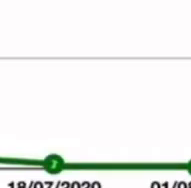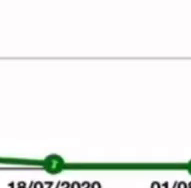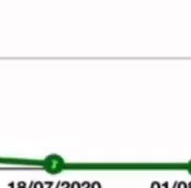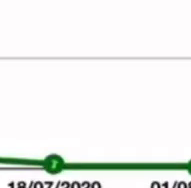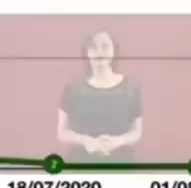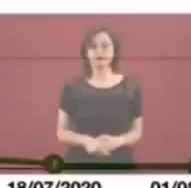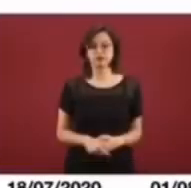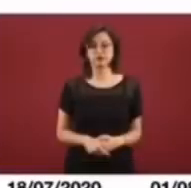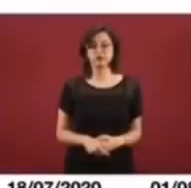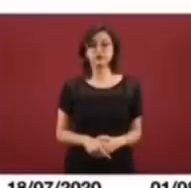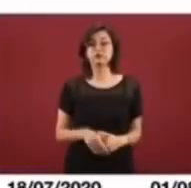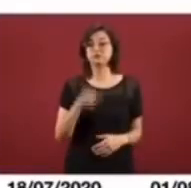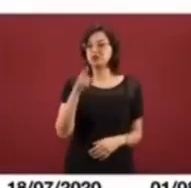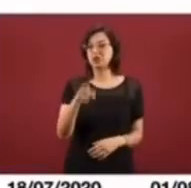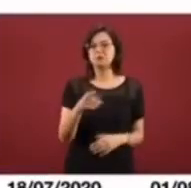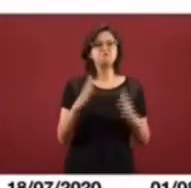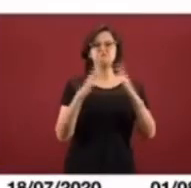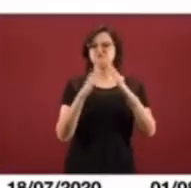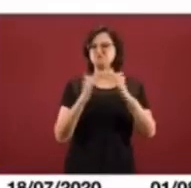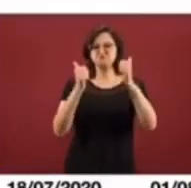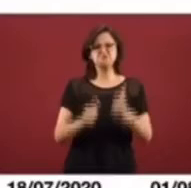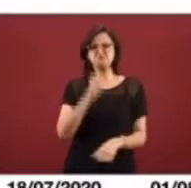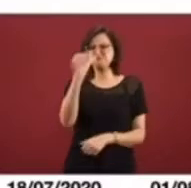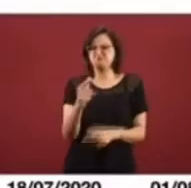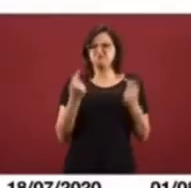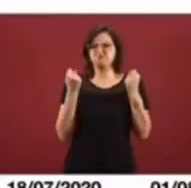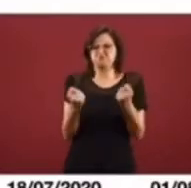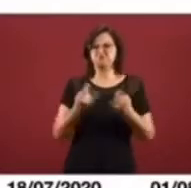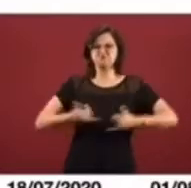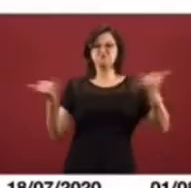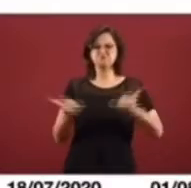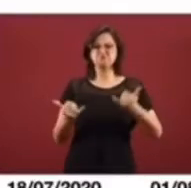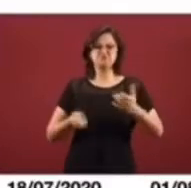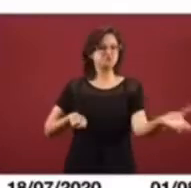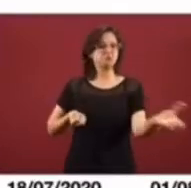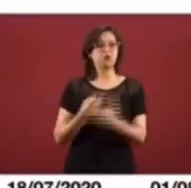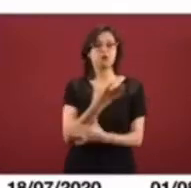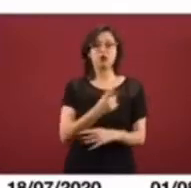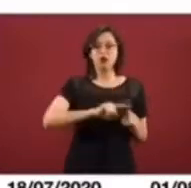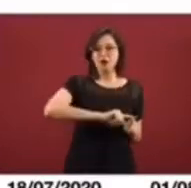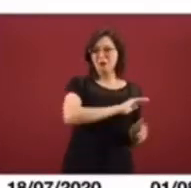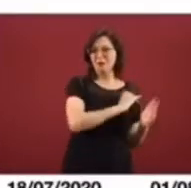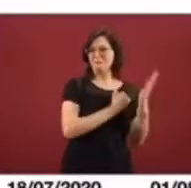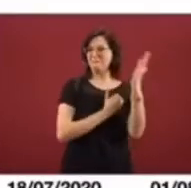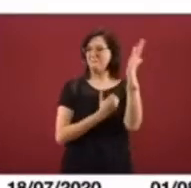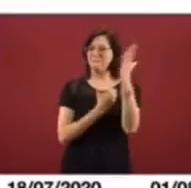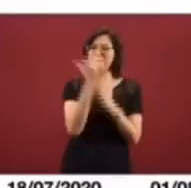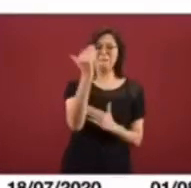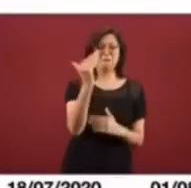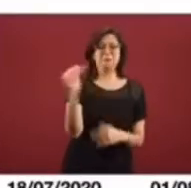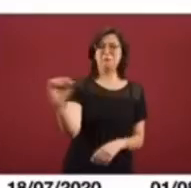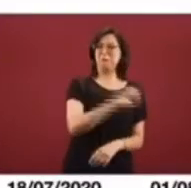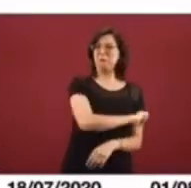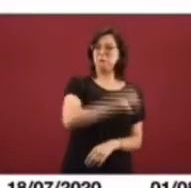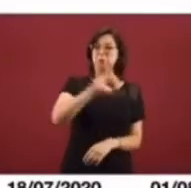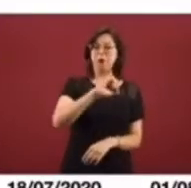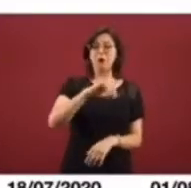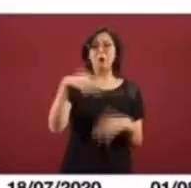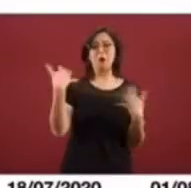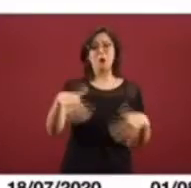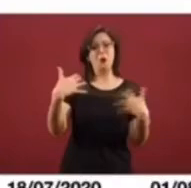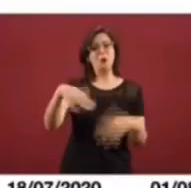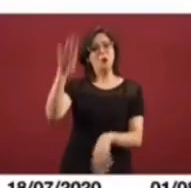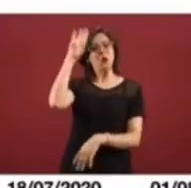mayo. En cambio, si tenemos estas medidas enérgicas y todos los miembros de la sociedad contribuimos a ellas, vamos a tener una